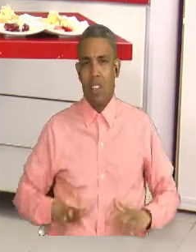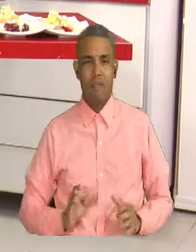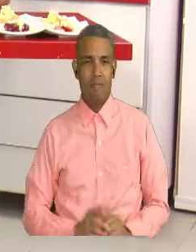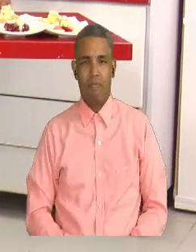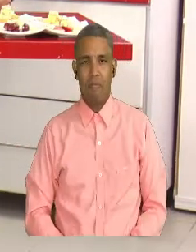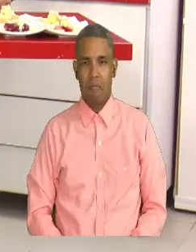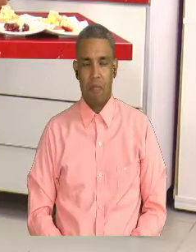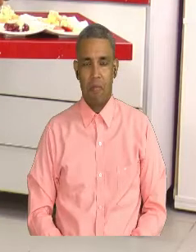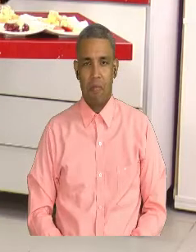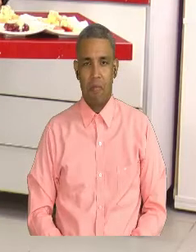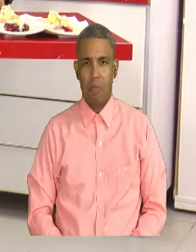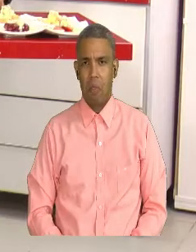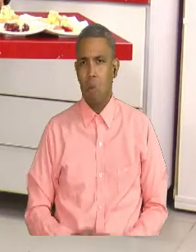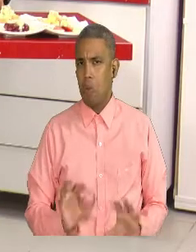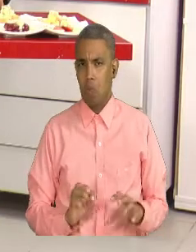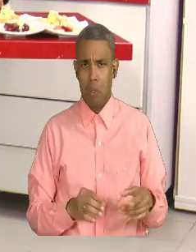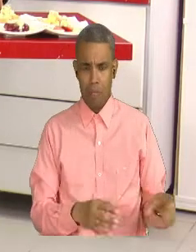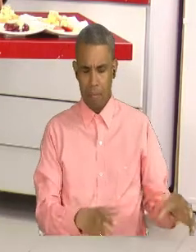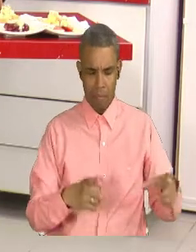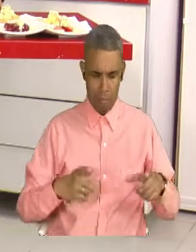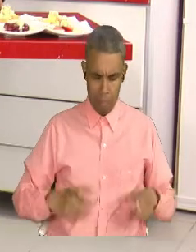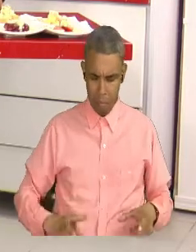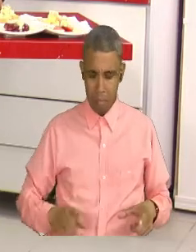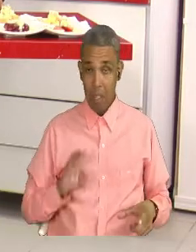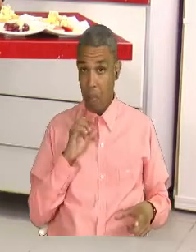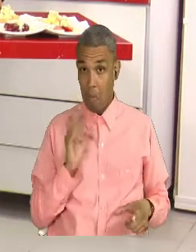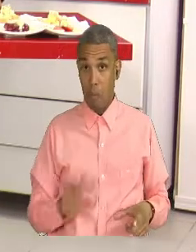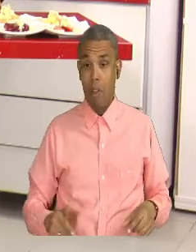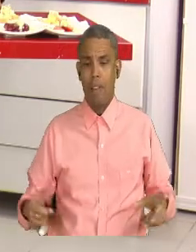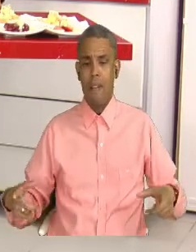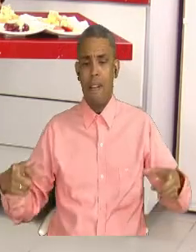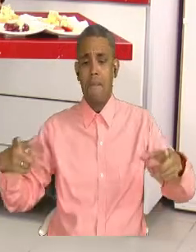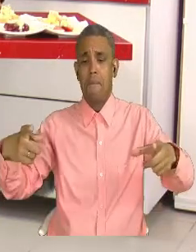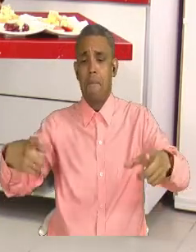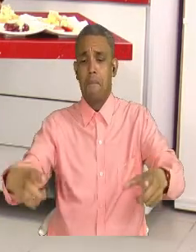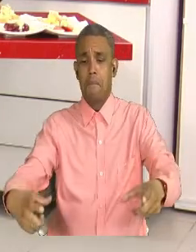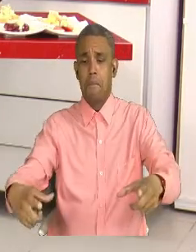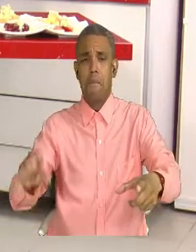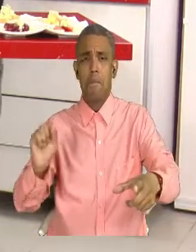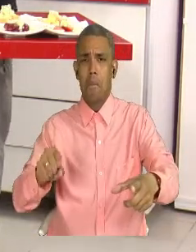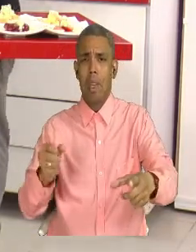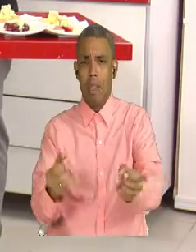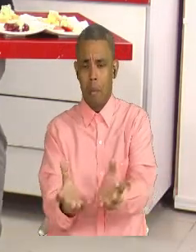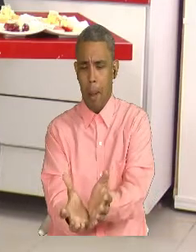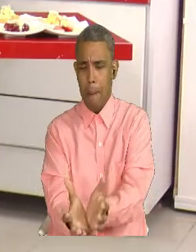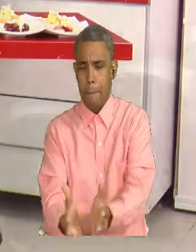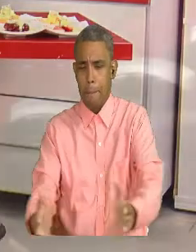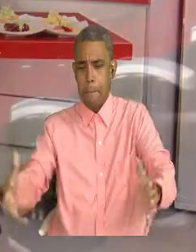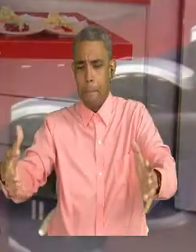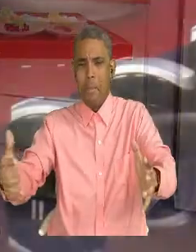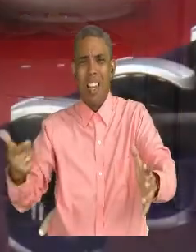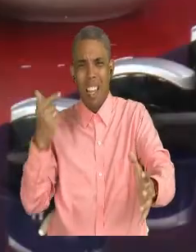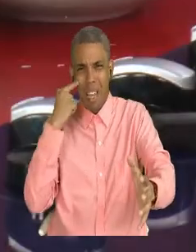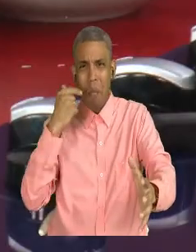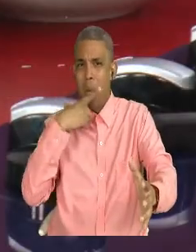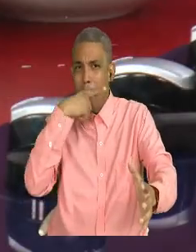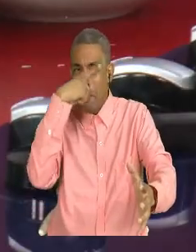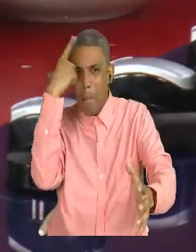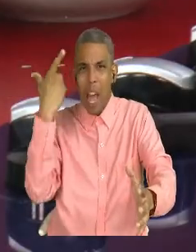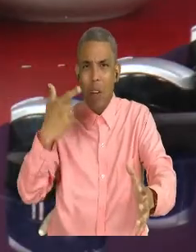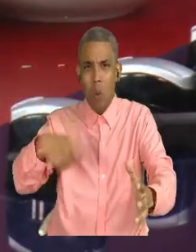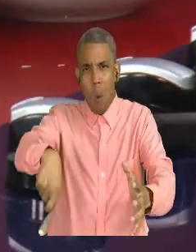de mesa con un cucharón y ellos a gusto lo bañen, lo utilicen. Anda, permíteme la cucharita para poder... La cucharita, ¿verdad? Agregarle los